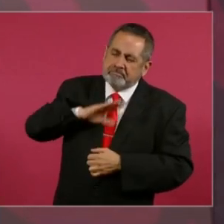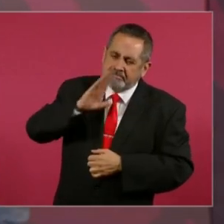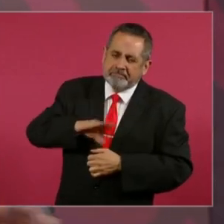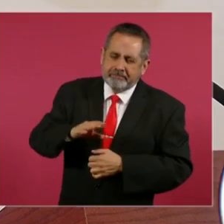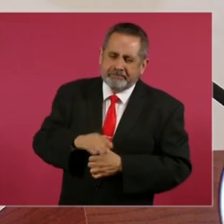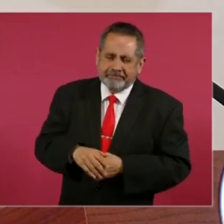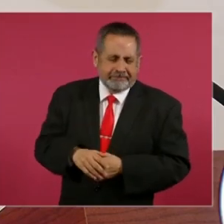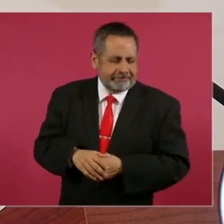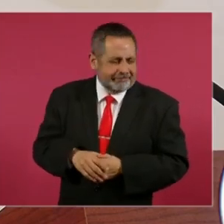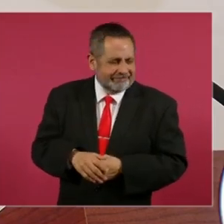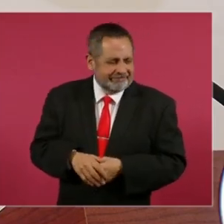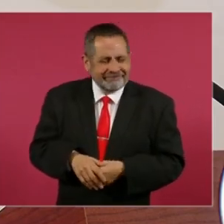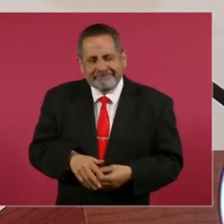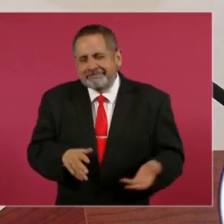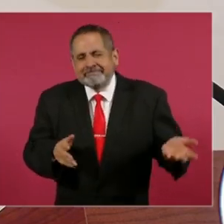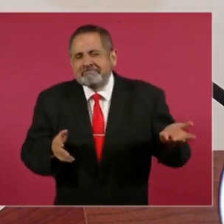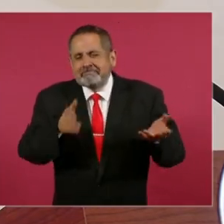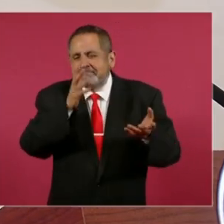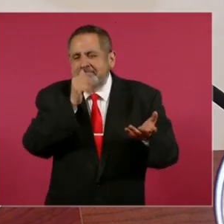Ya, ahí no hay